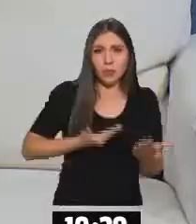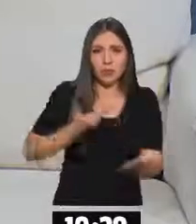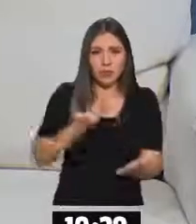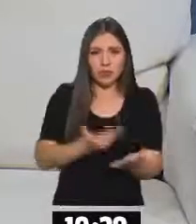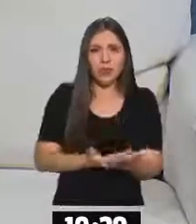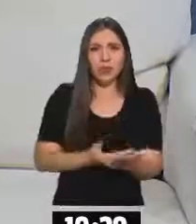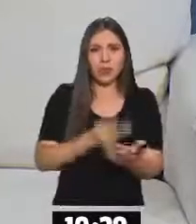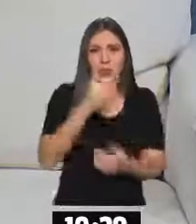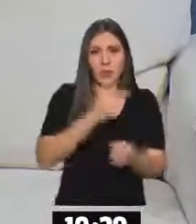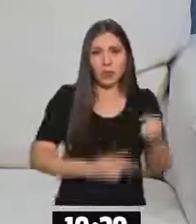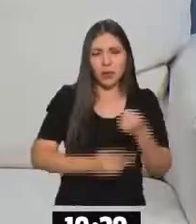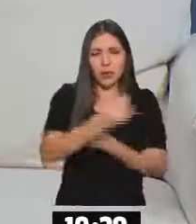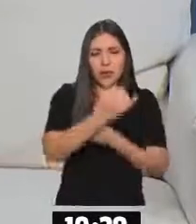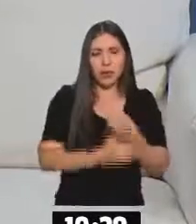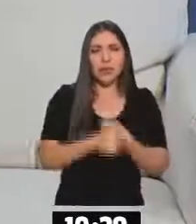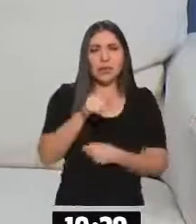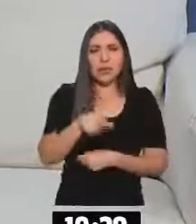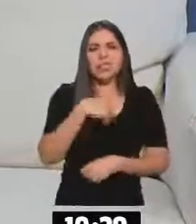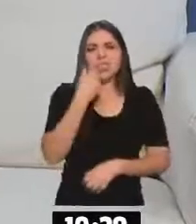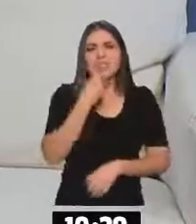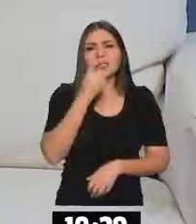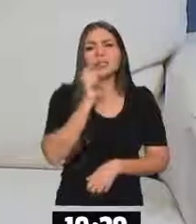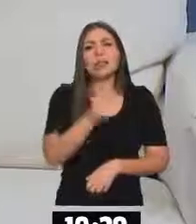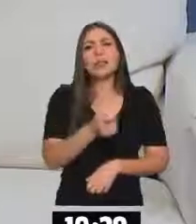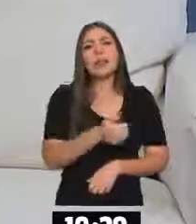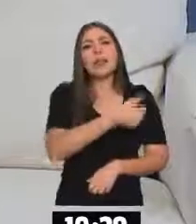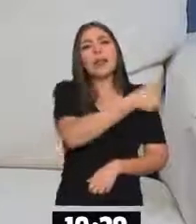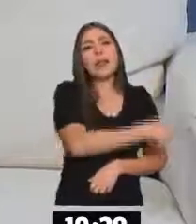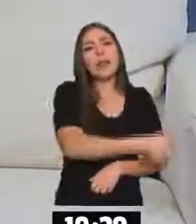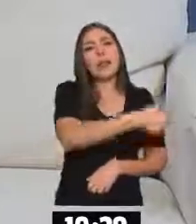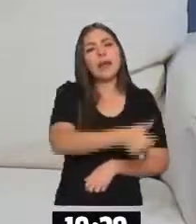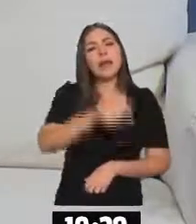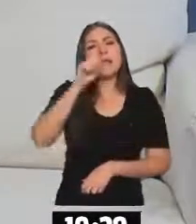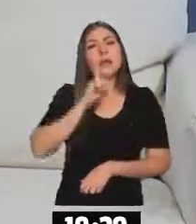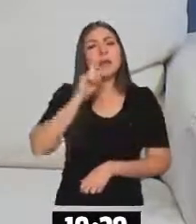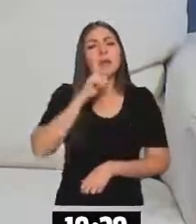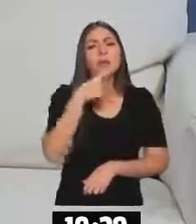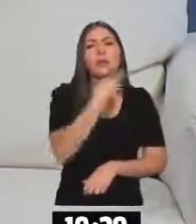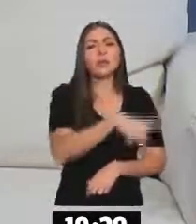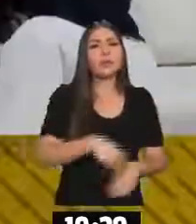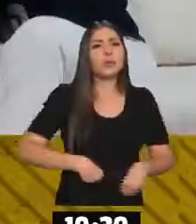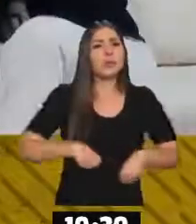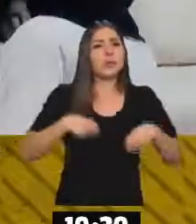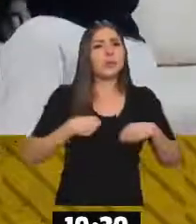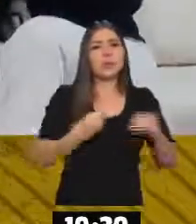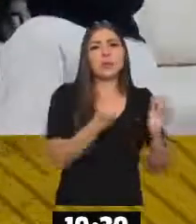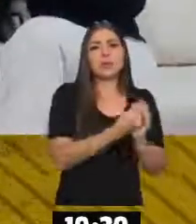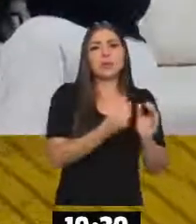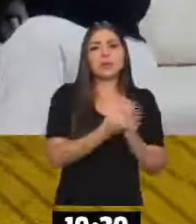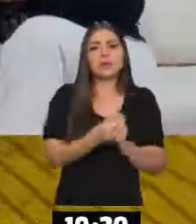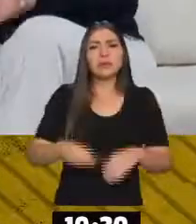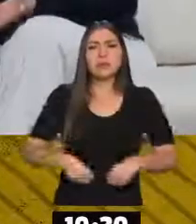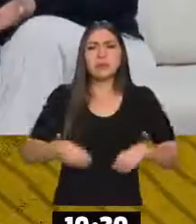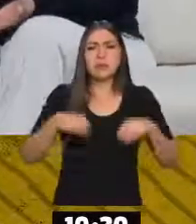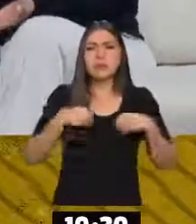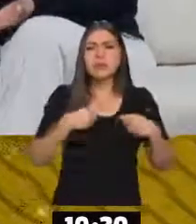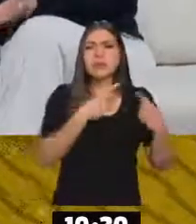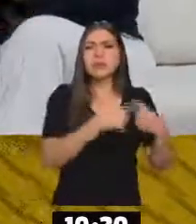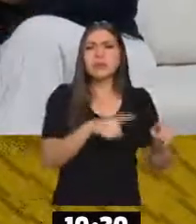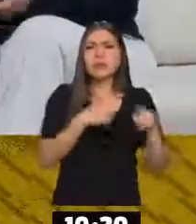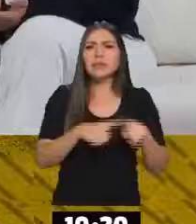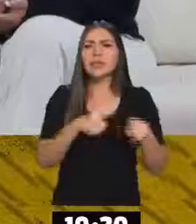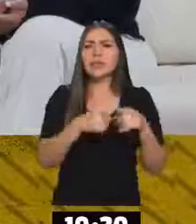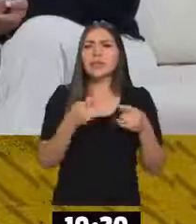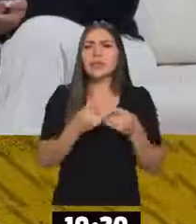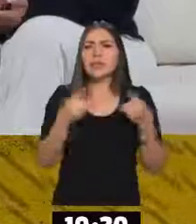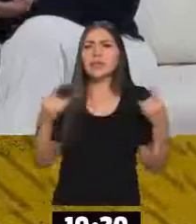precisamente de a vivencias personales, a historias que finalmente a mí me han impactado